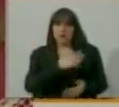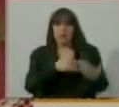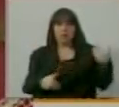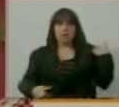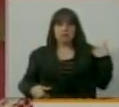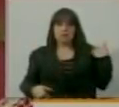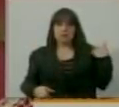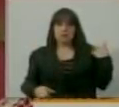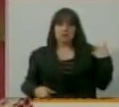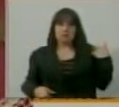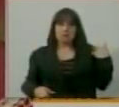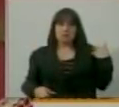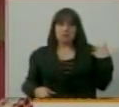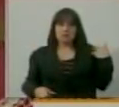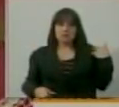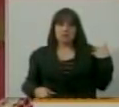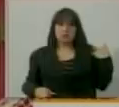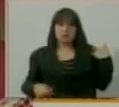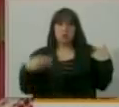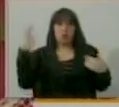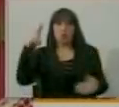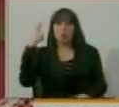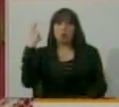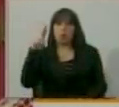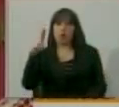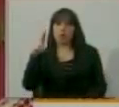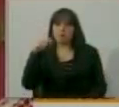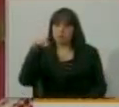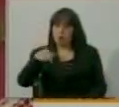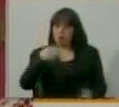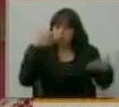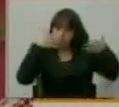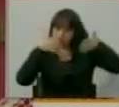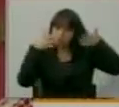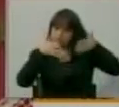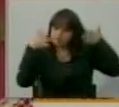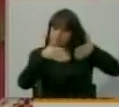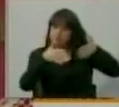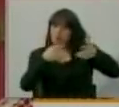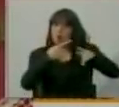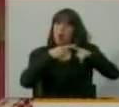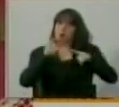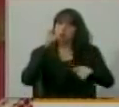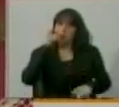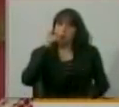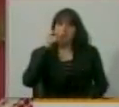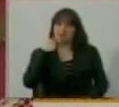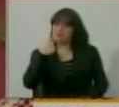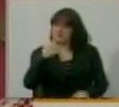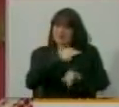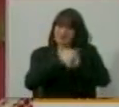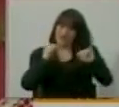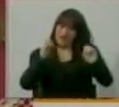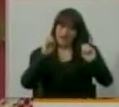de Uruguay. Hoy le aconsejaba a Daniel Ortega que se fuera, que ya era tiempo de